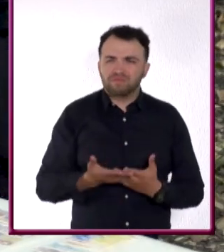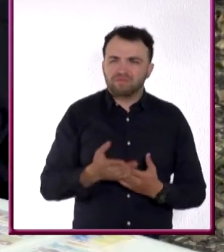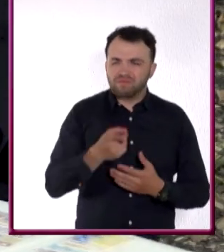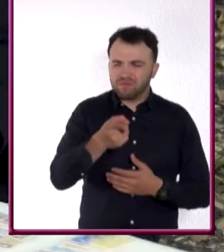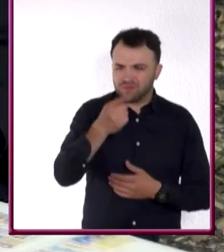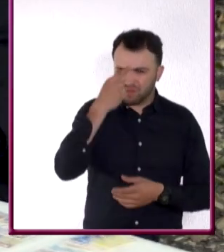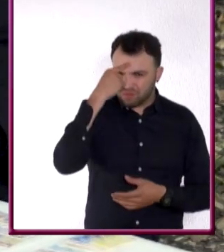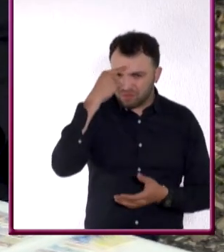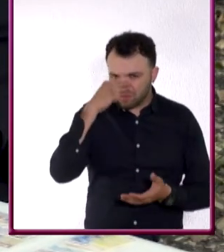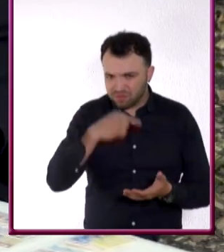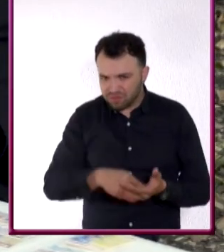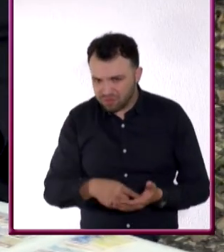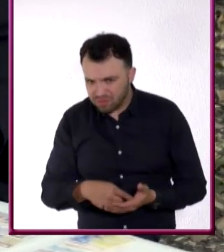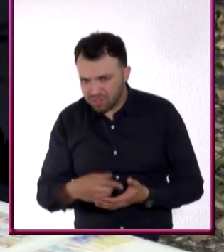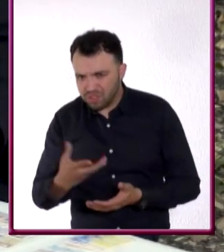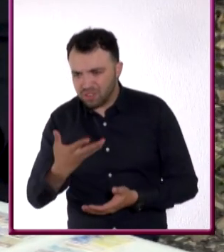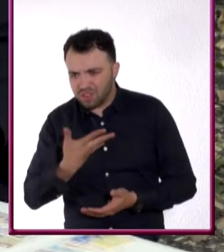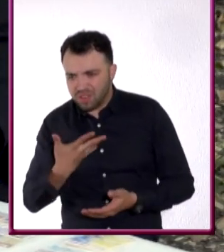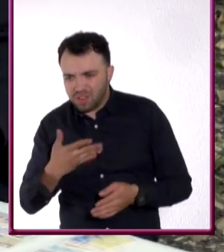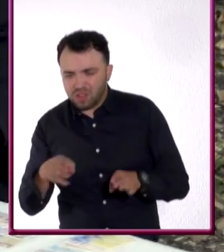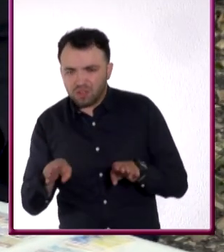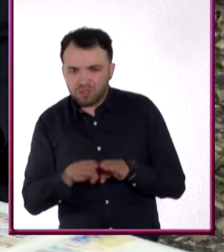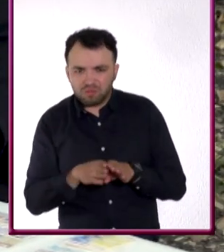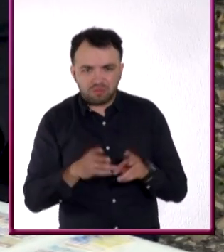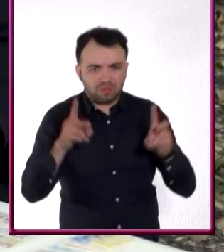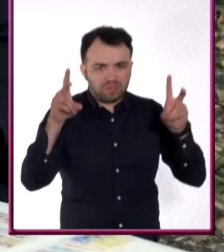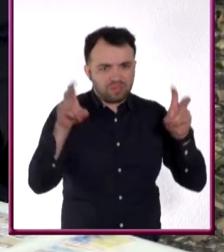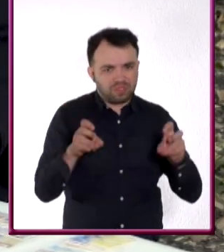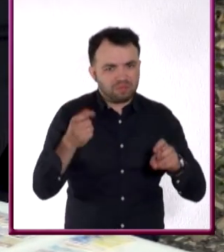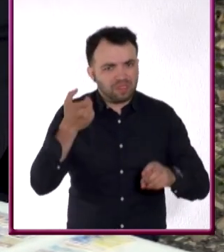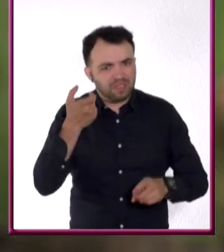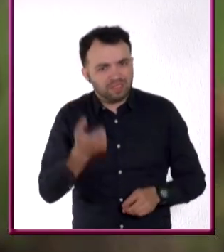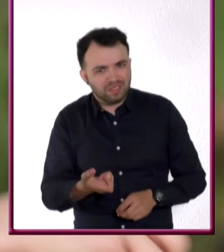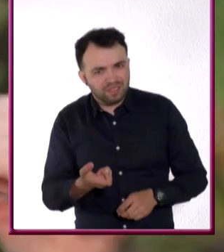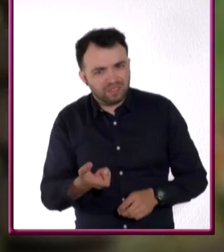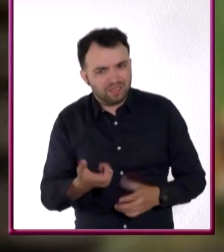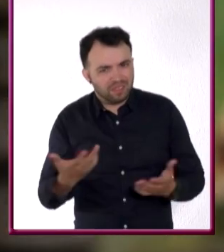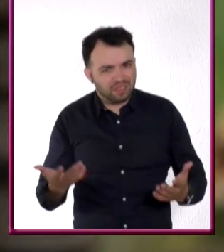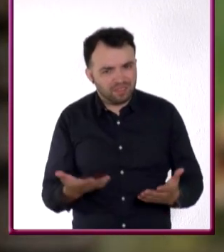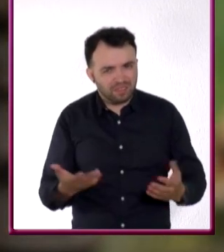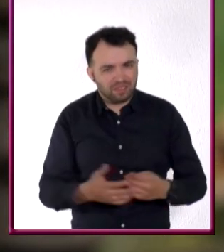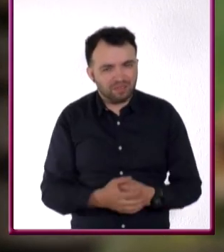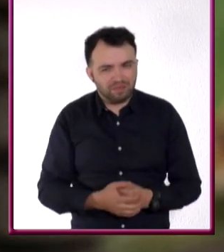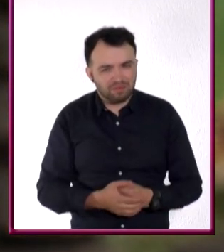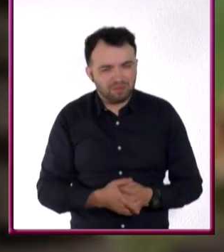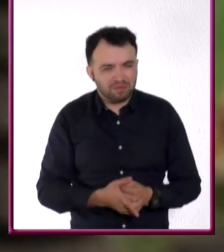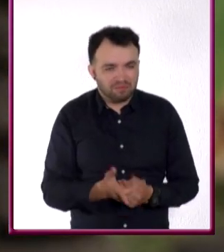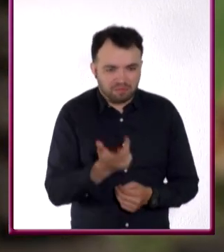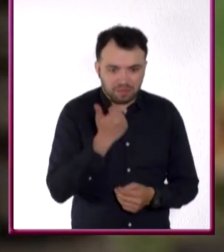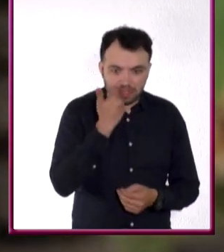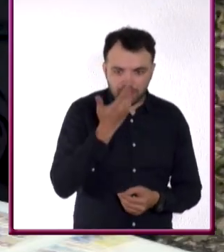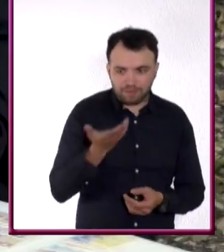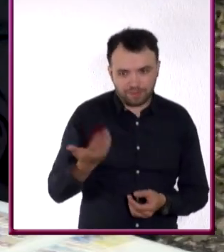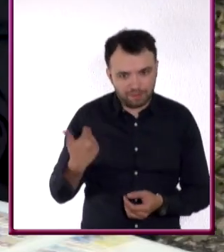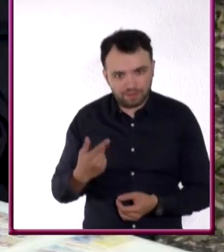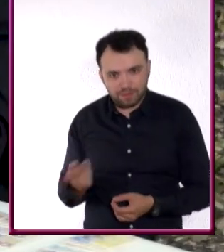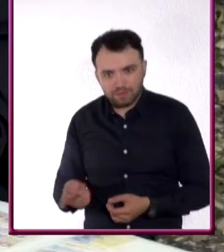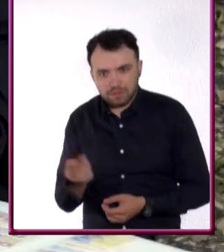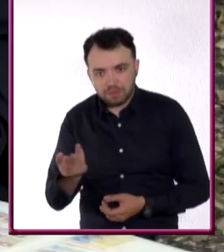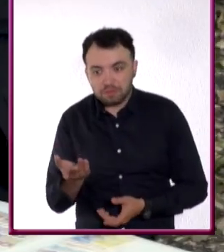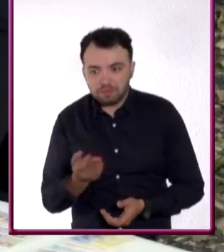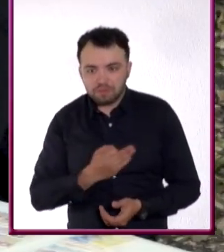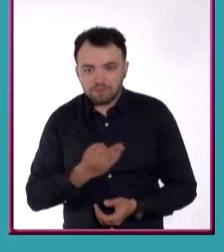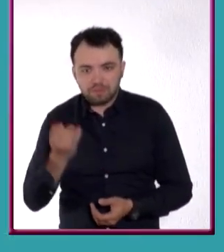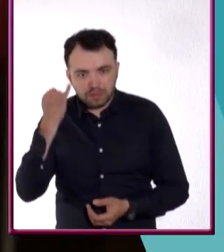¿Tú crees que habrá algo en términos económicos que podamos hacer? No sé. ¿Qué te parece si vamos a preguntar? Me parece que es muy